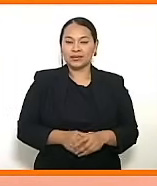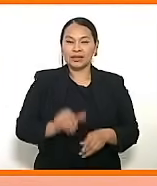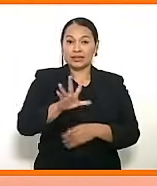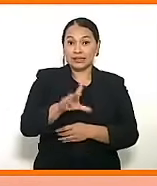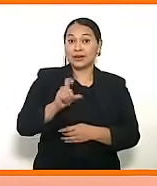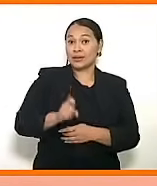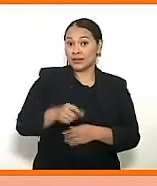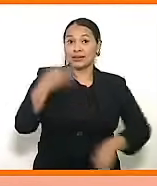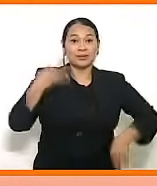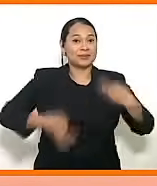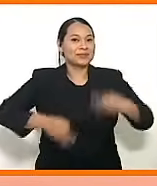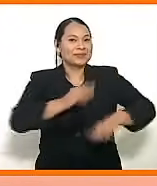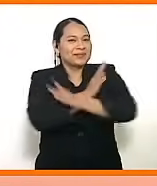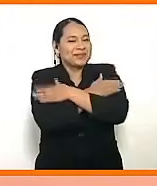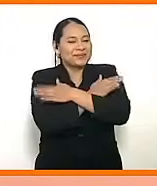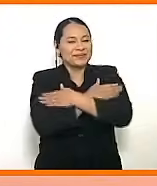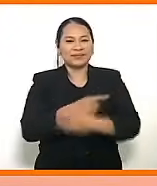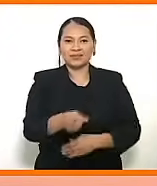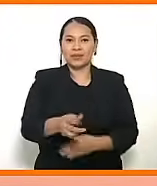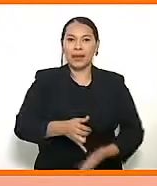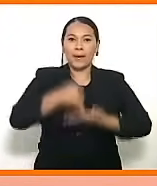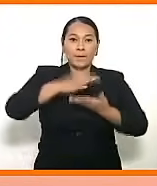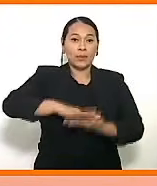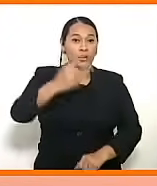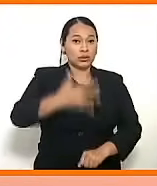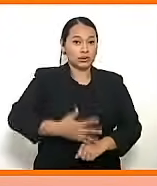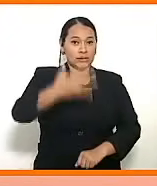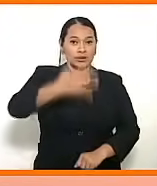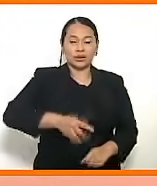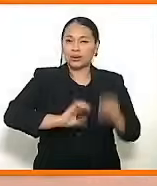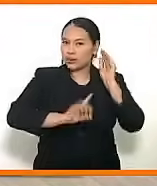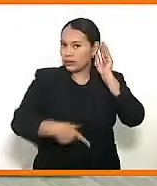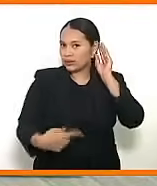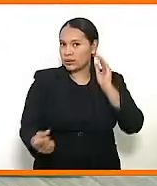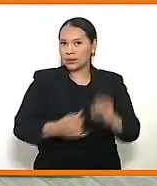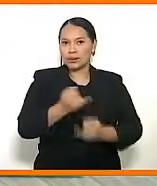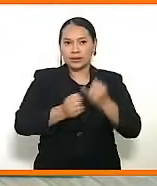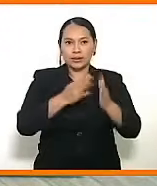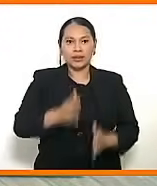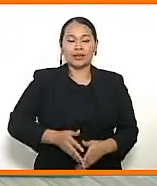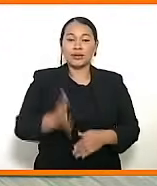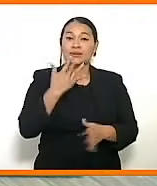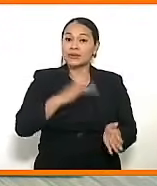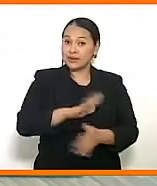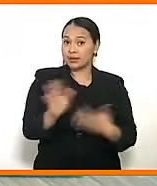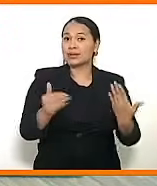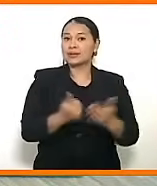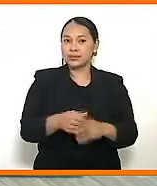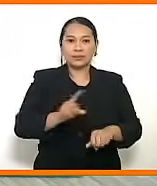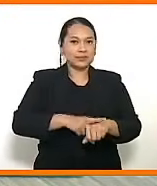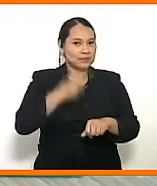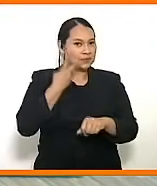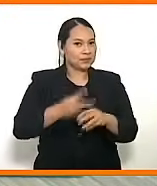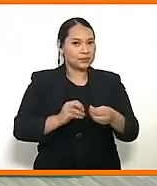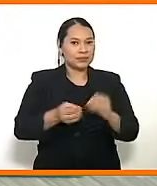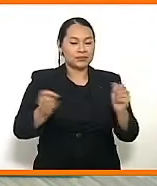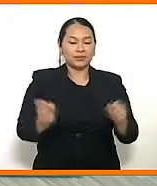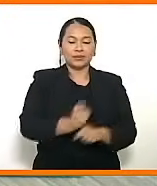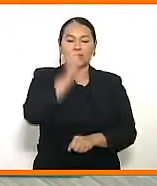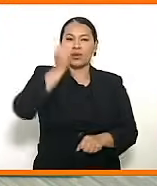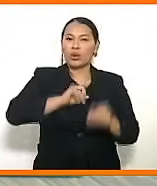5X, felicidades, tu premio se multiplica por 5 esta noche en diaria. Suerte si estás esperando conocer el número ganador para más